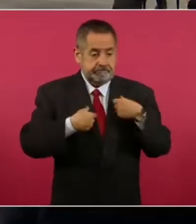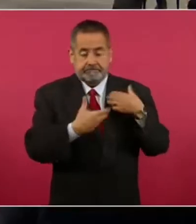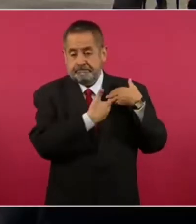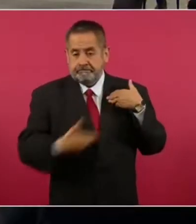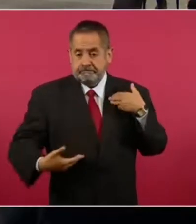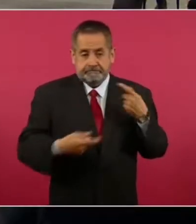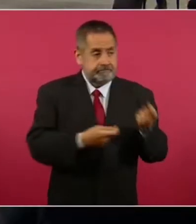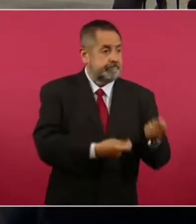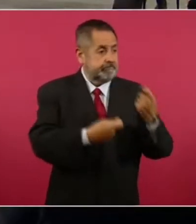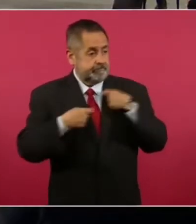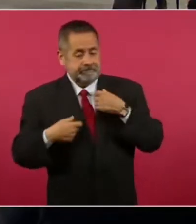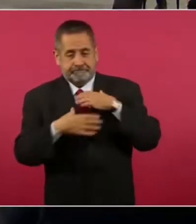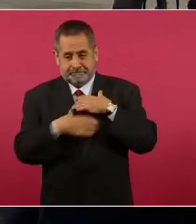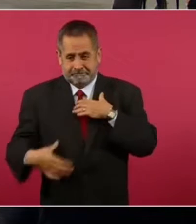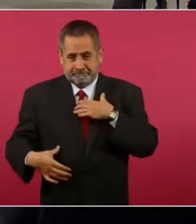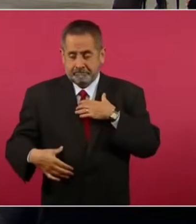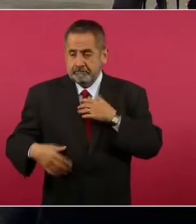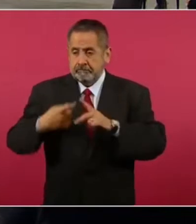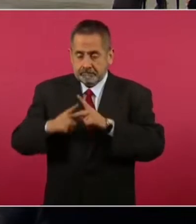los homicidios